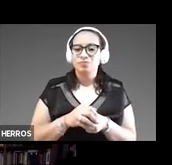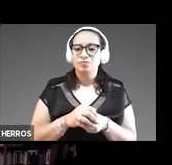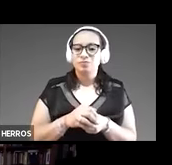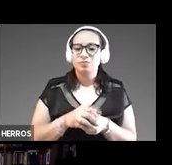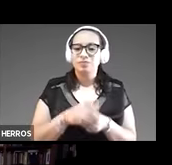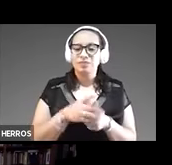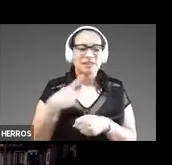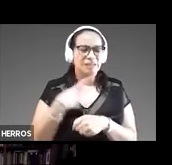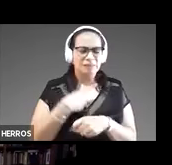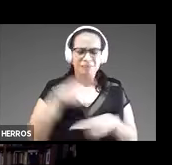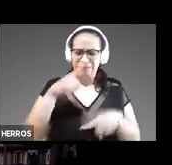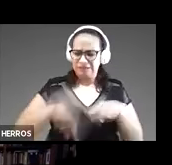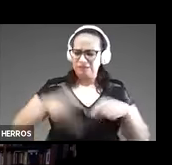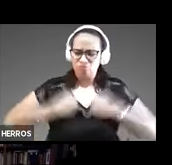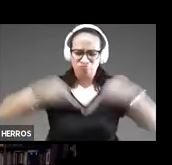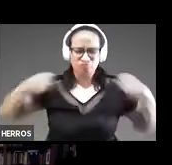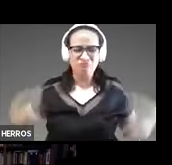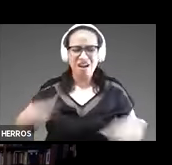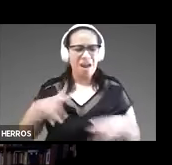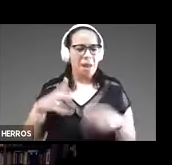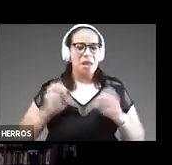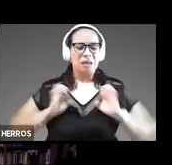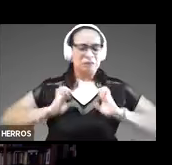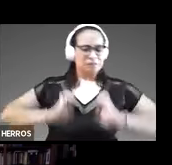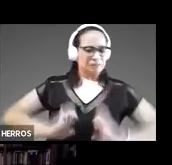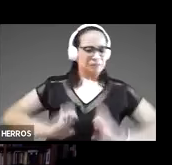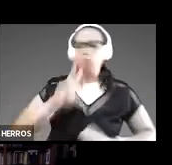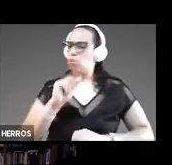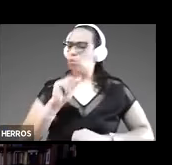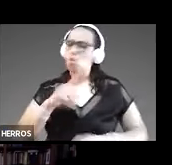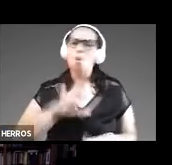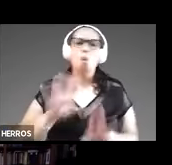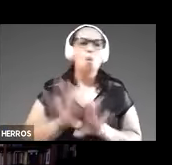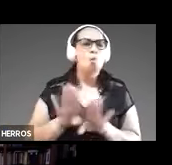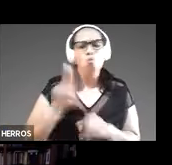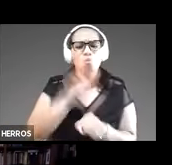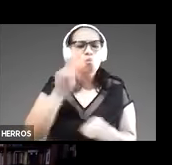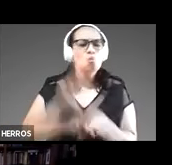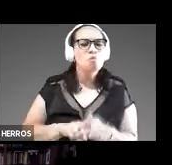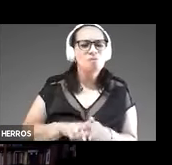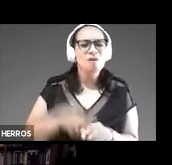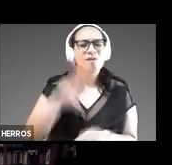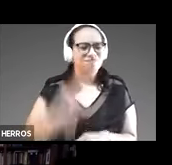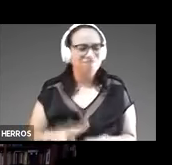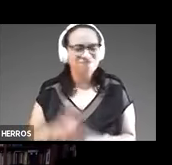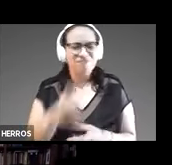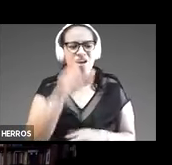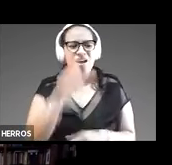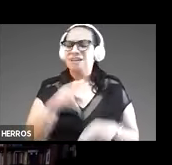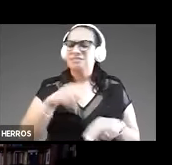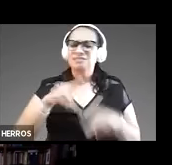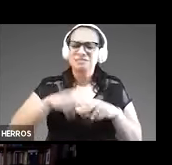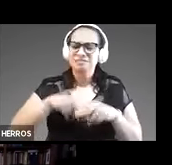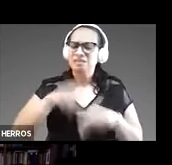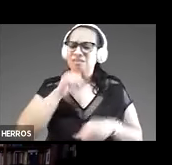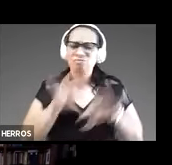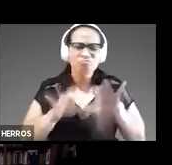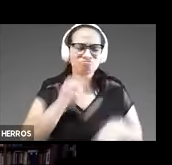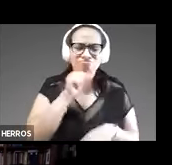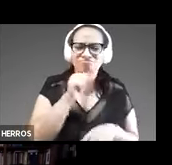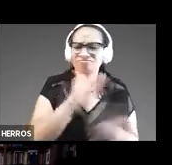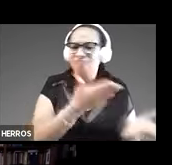quitarse el traje es de veras, es realmente quitarse el traje, bajarse del escritorio y, como diría Rogers,